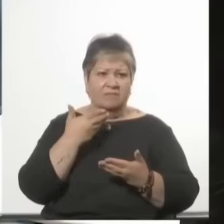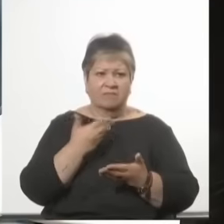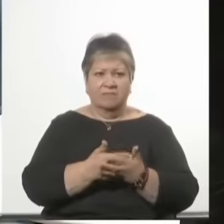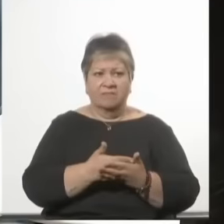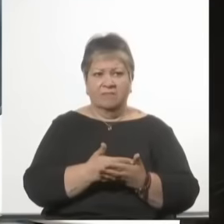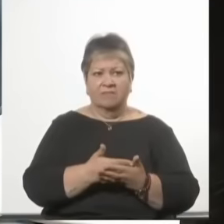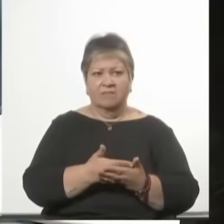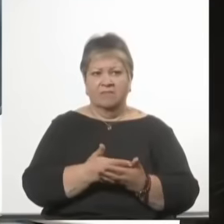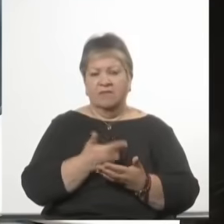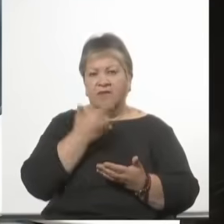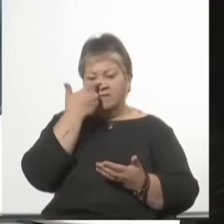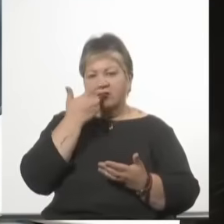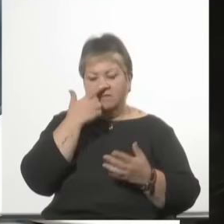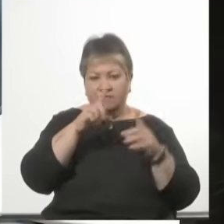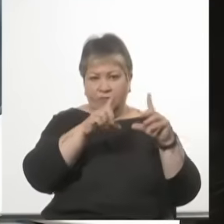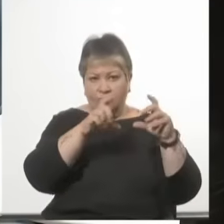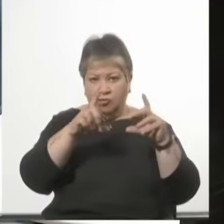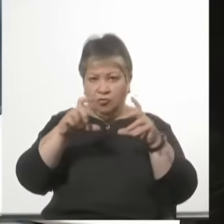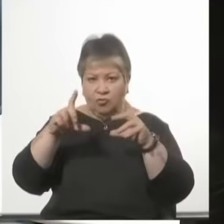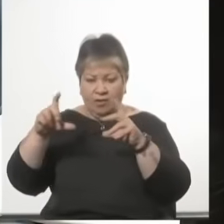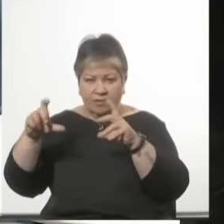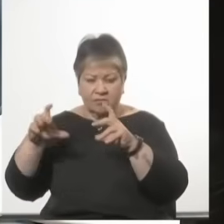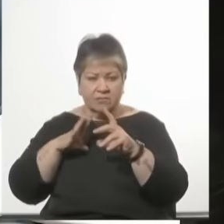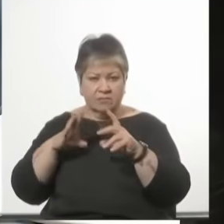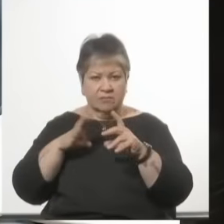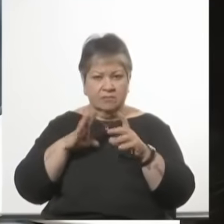interesantes fotografías.